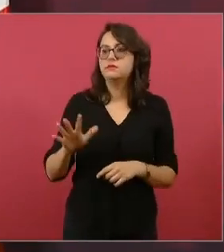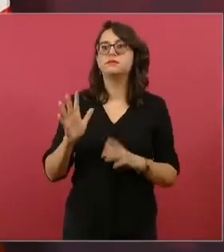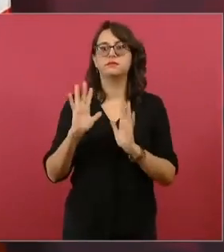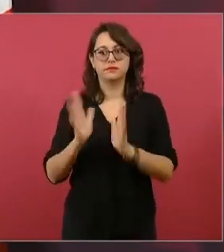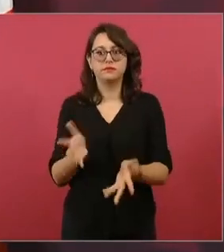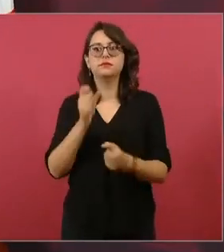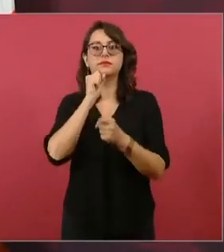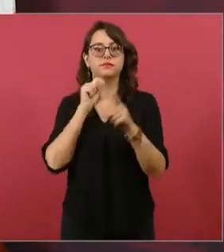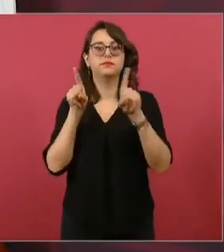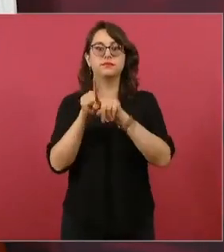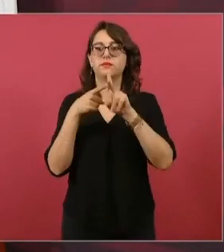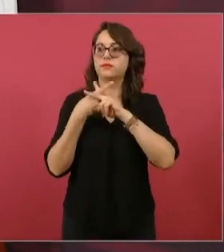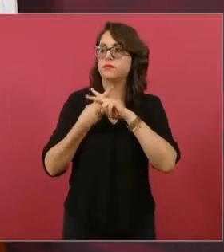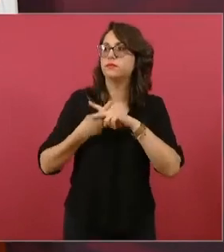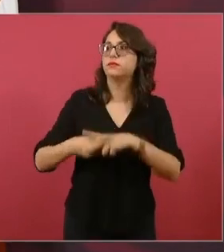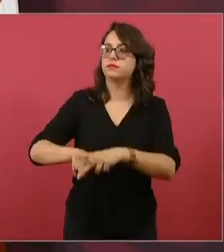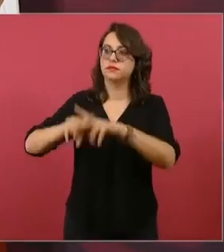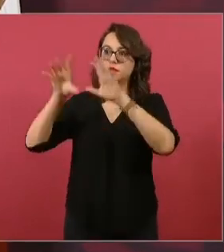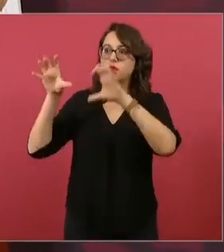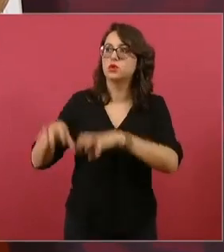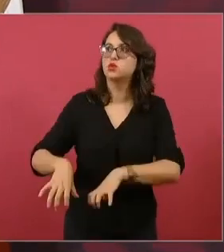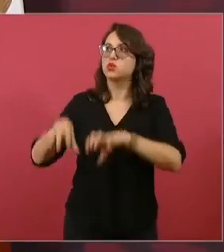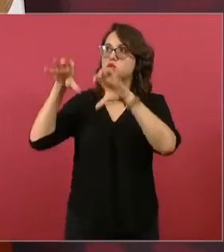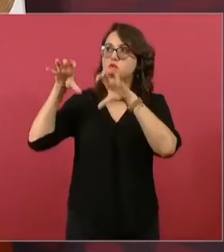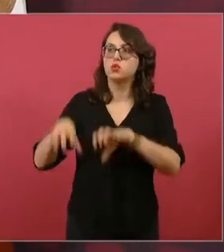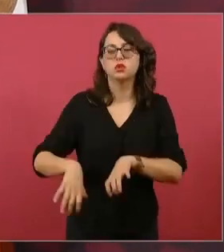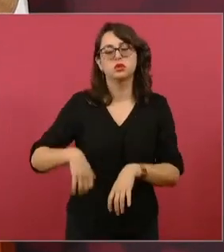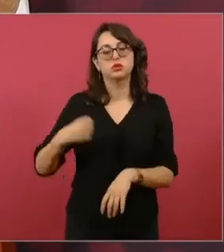en todo el sureste.